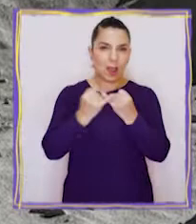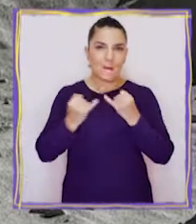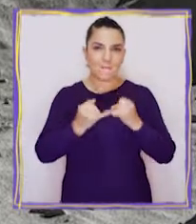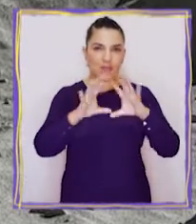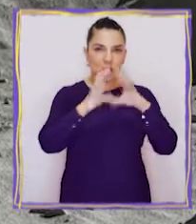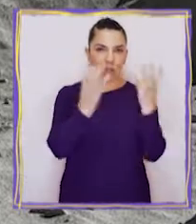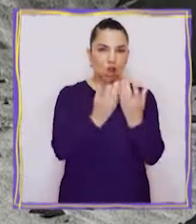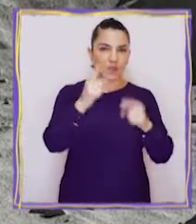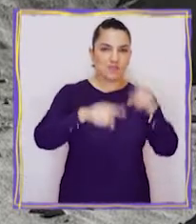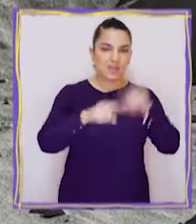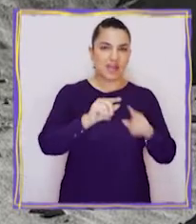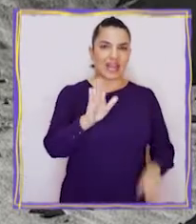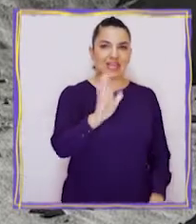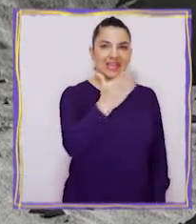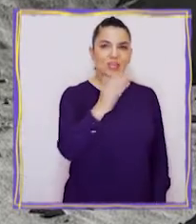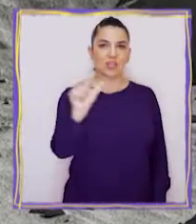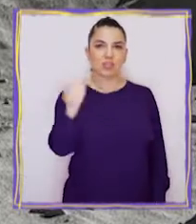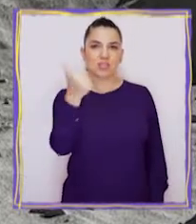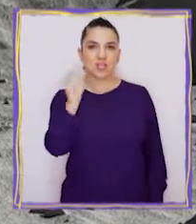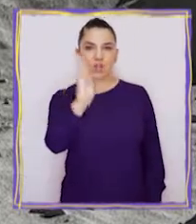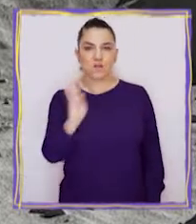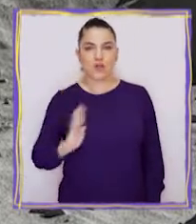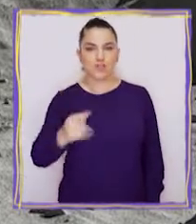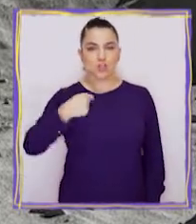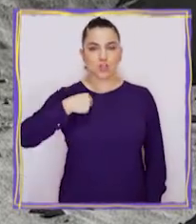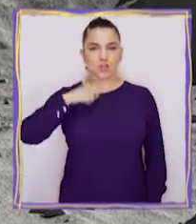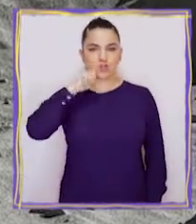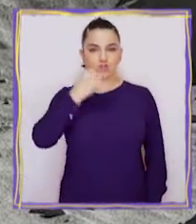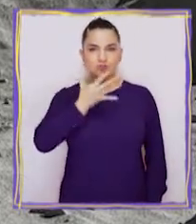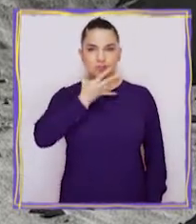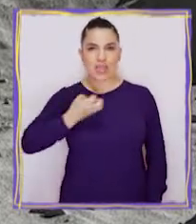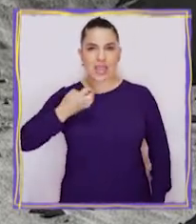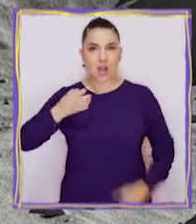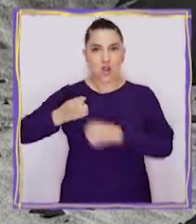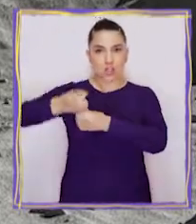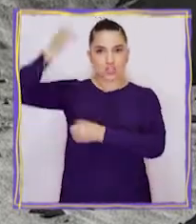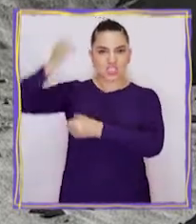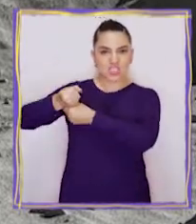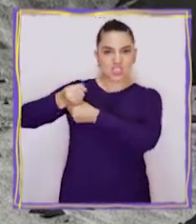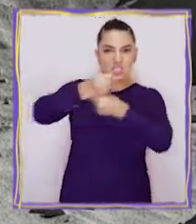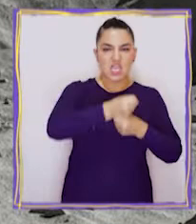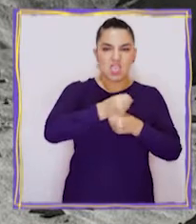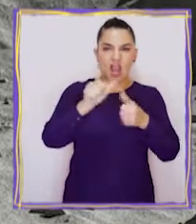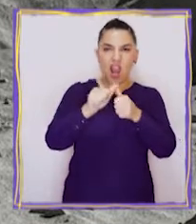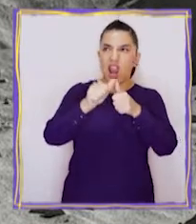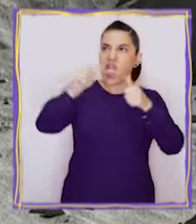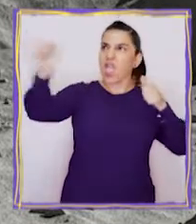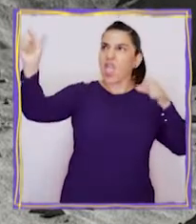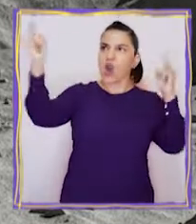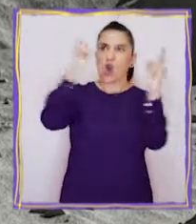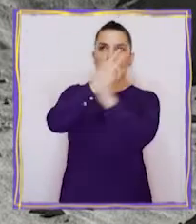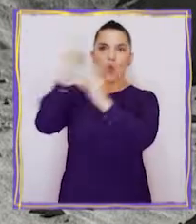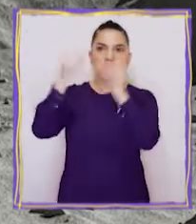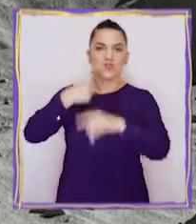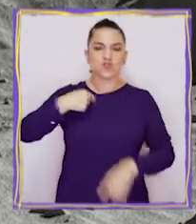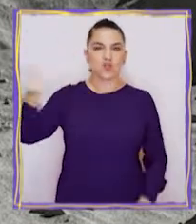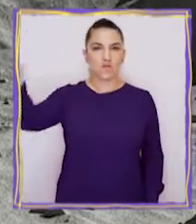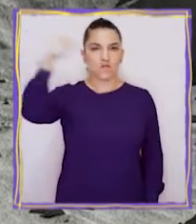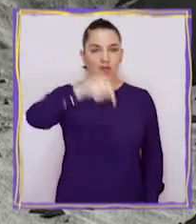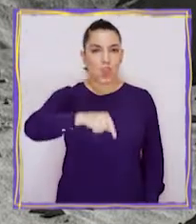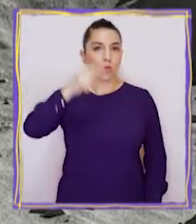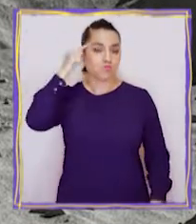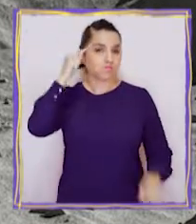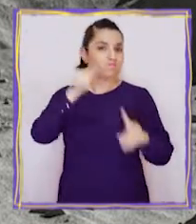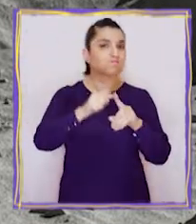Hola, amigos de la Tierra de quinto y sexto básico. Soy Carlos, el Jedi. Vengo de una galaxia muy, muy lejana con una